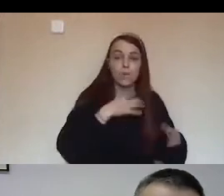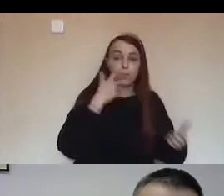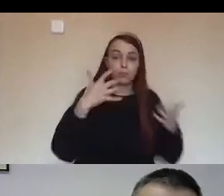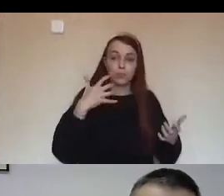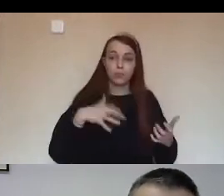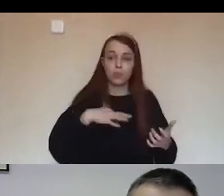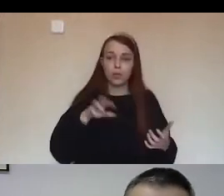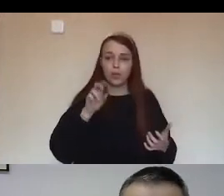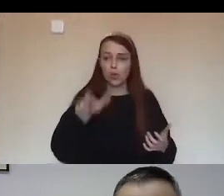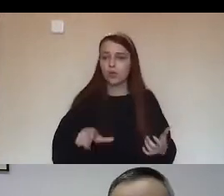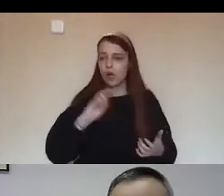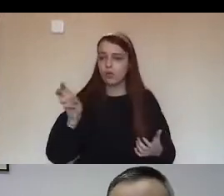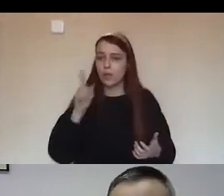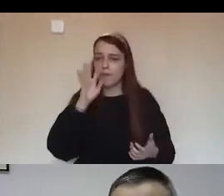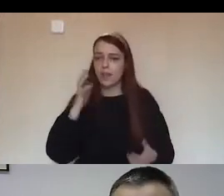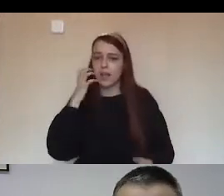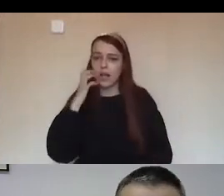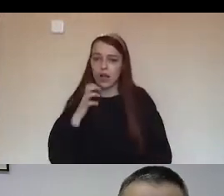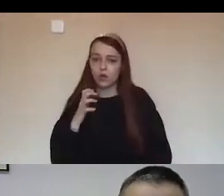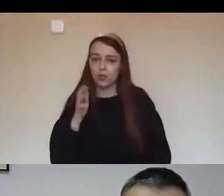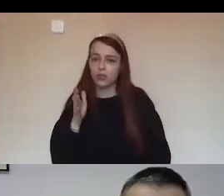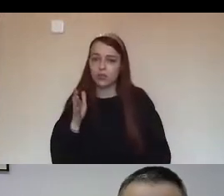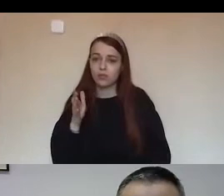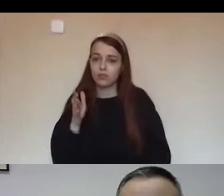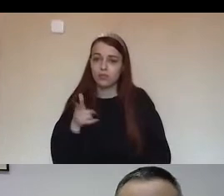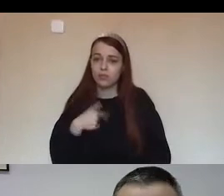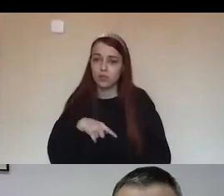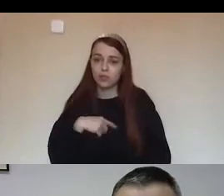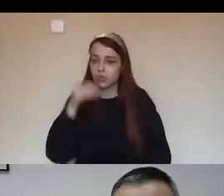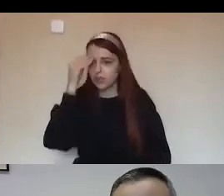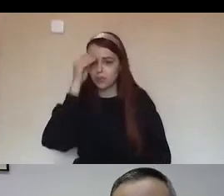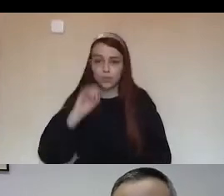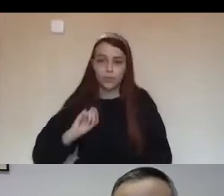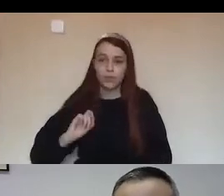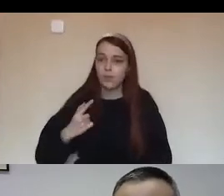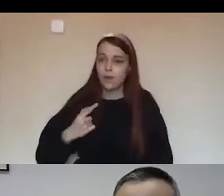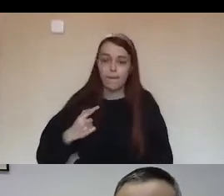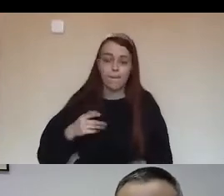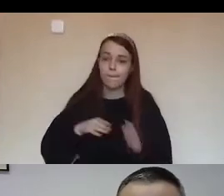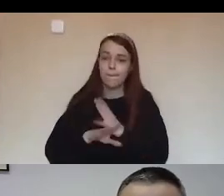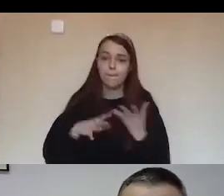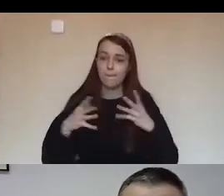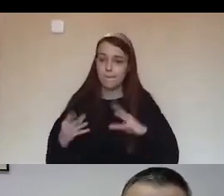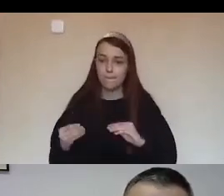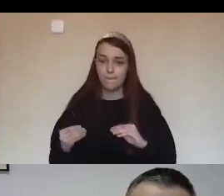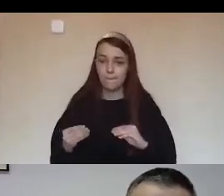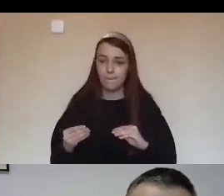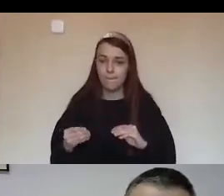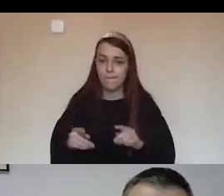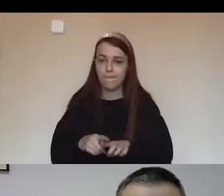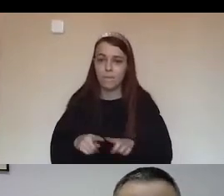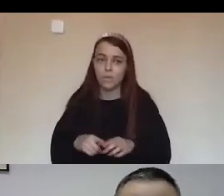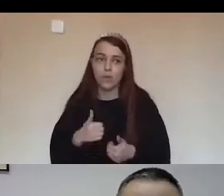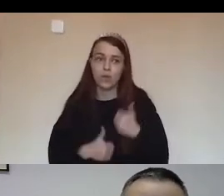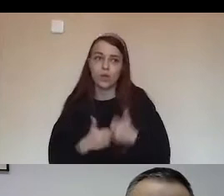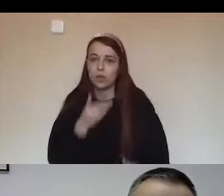cosa que no se debería haber hecho, pero a nosotros nos parece que lo primero es la accesibilidad y que no está reñida con la estética y nos